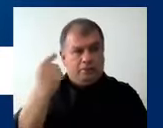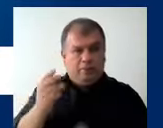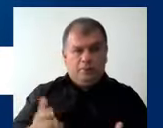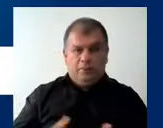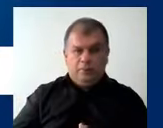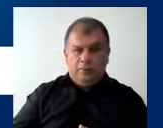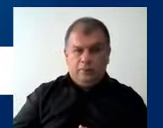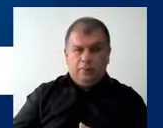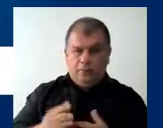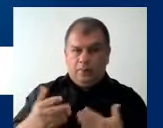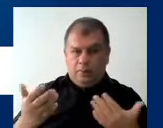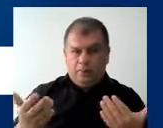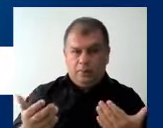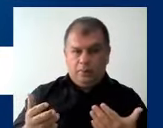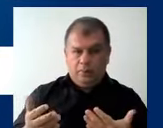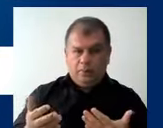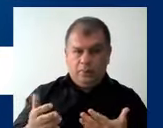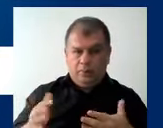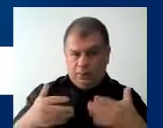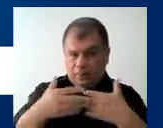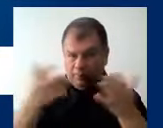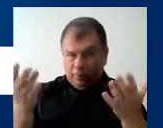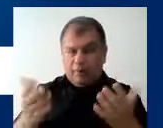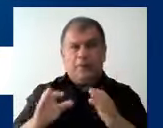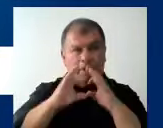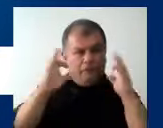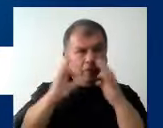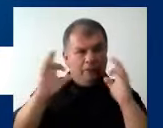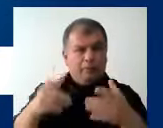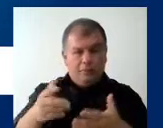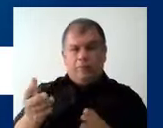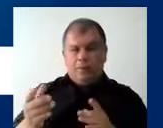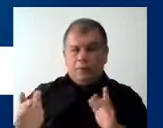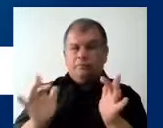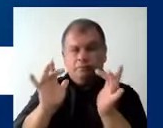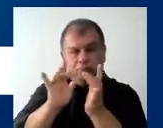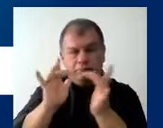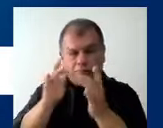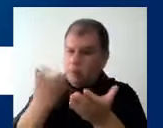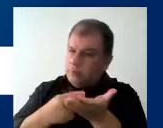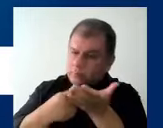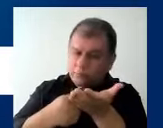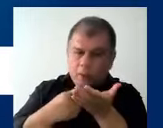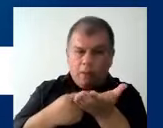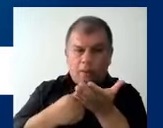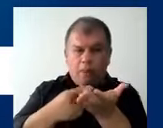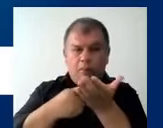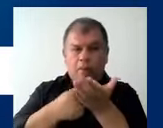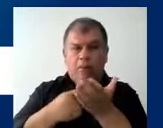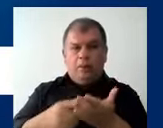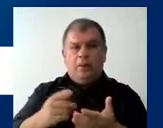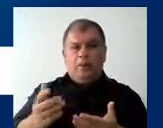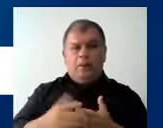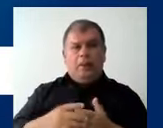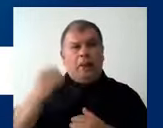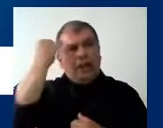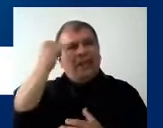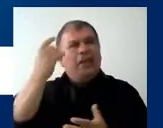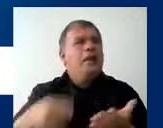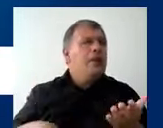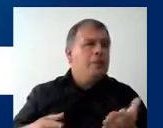Todavía después de este Facebook Live, vamos a todavía seguir coordinando con los representantes del banco y la idea es